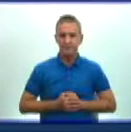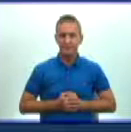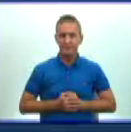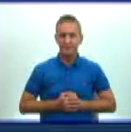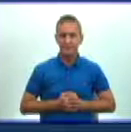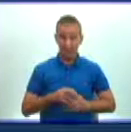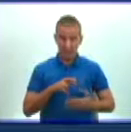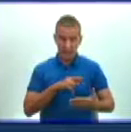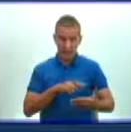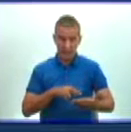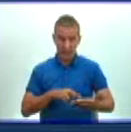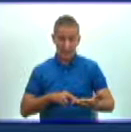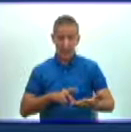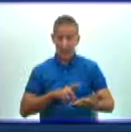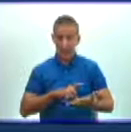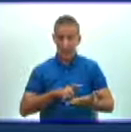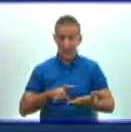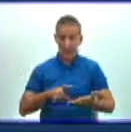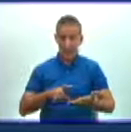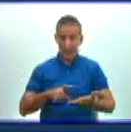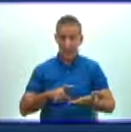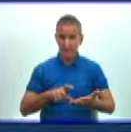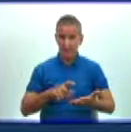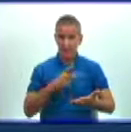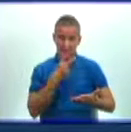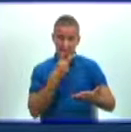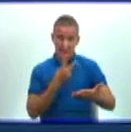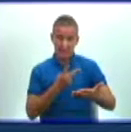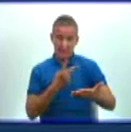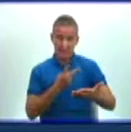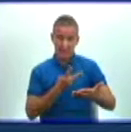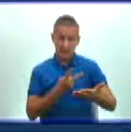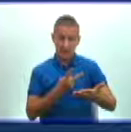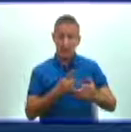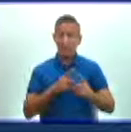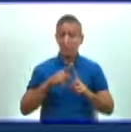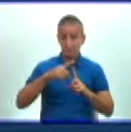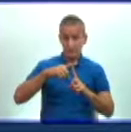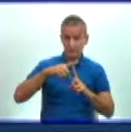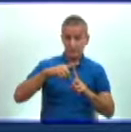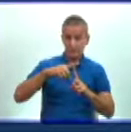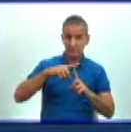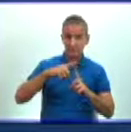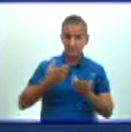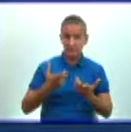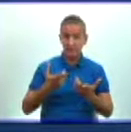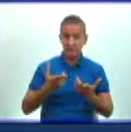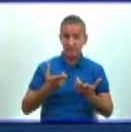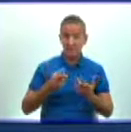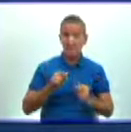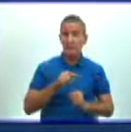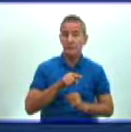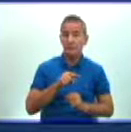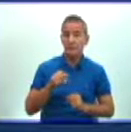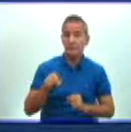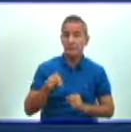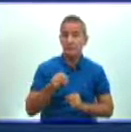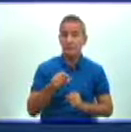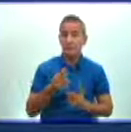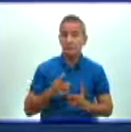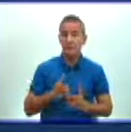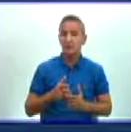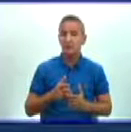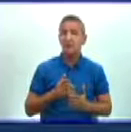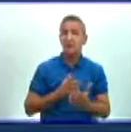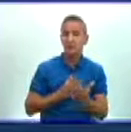revisado el texto, fíjense que como tarea queda que ustedes